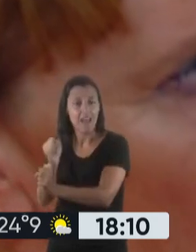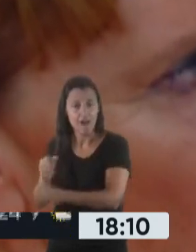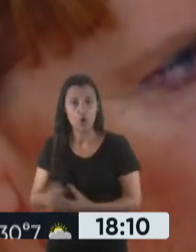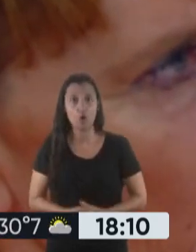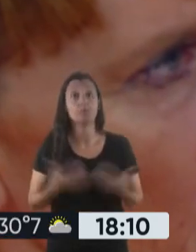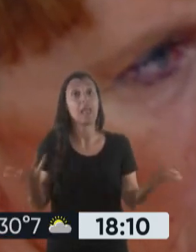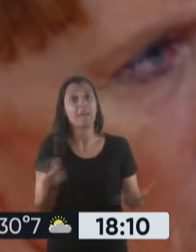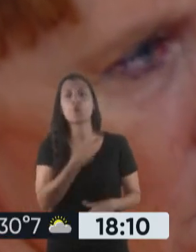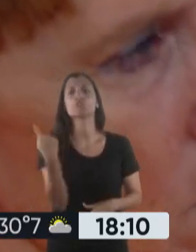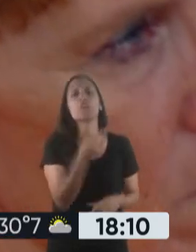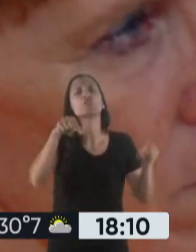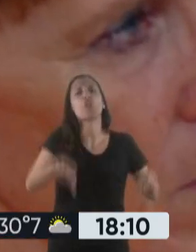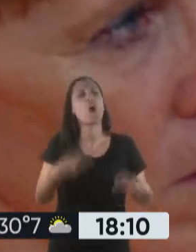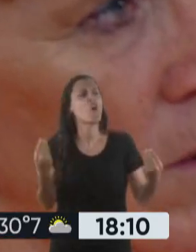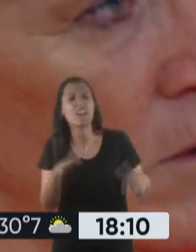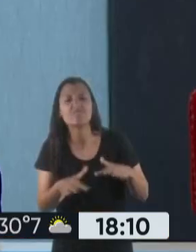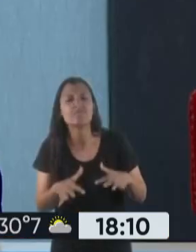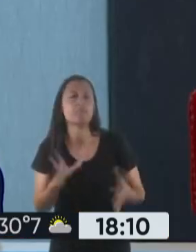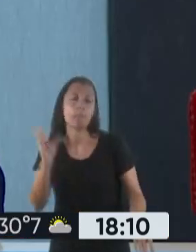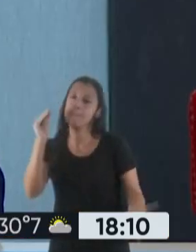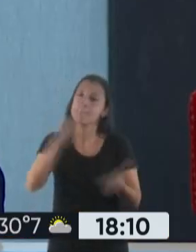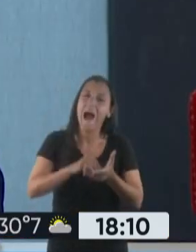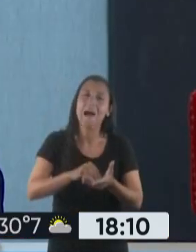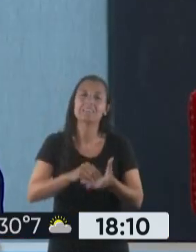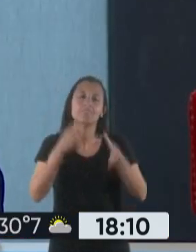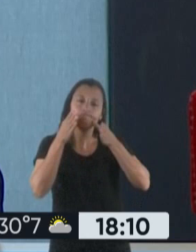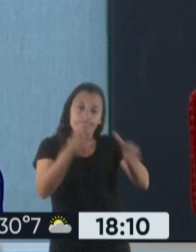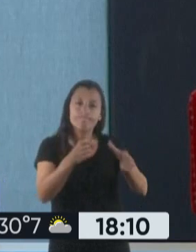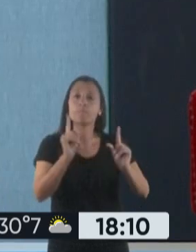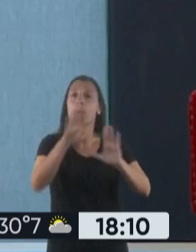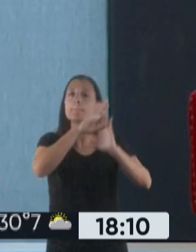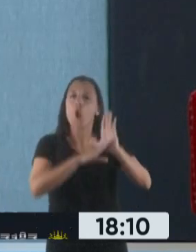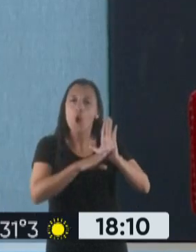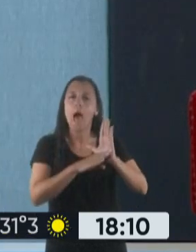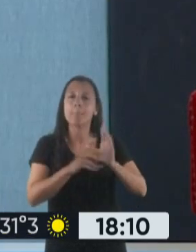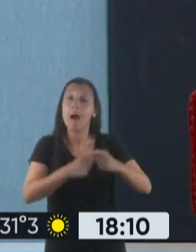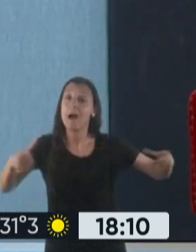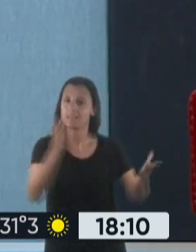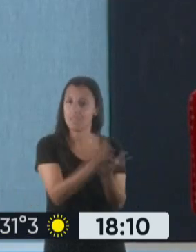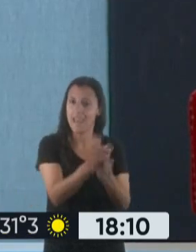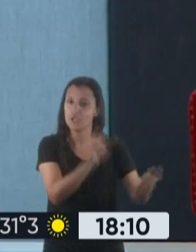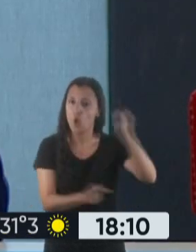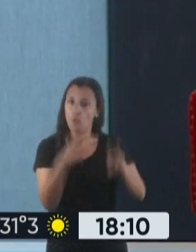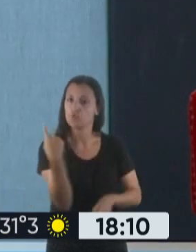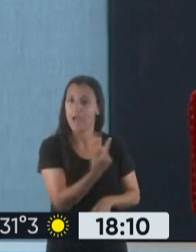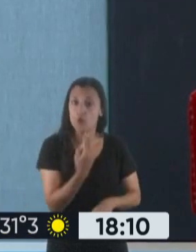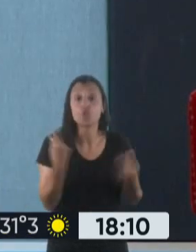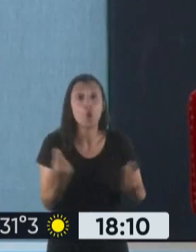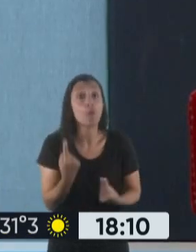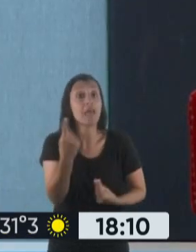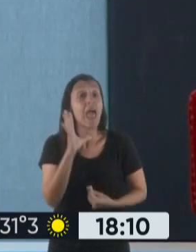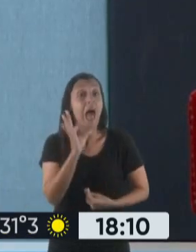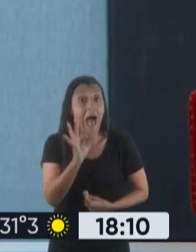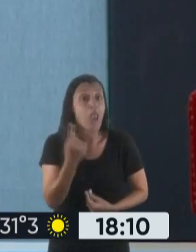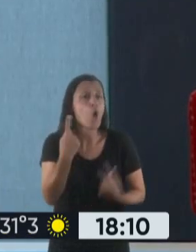Con lo cual lo que hacemos ahora es profundizar ese programa. ¿Para qué? Para dar más derechos. Porque una de las cosas